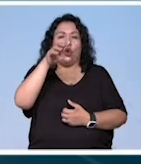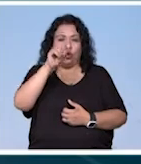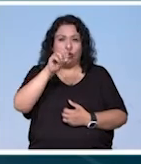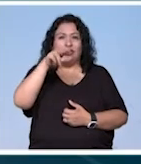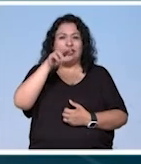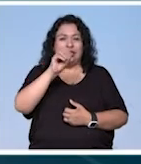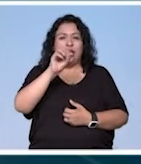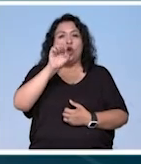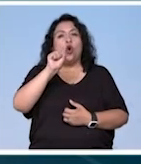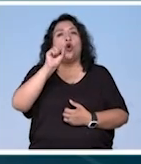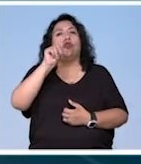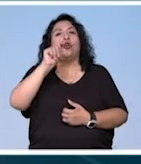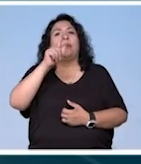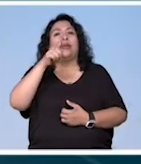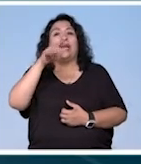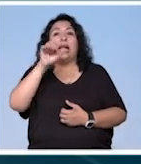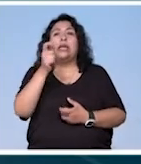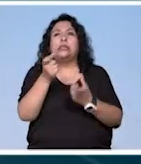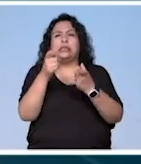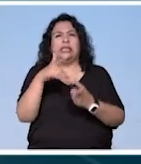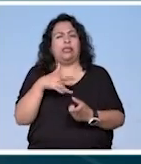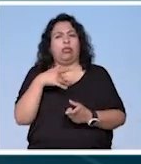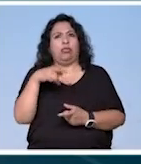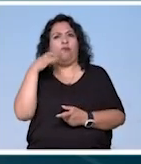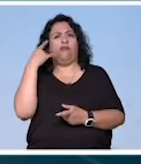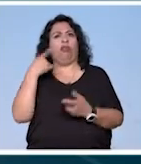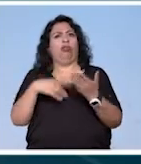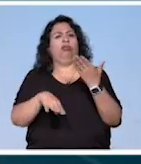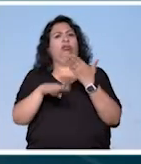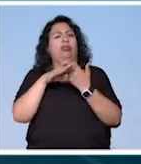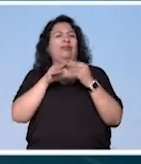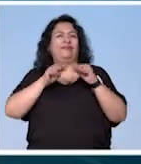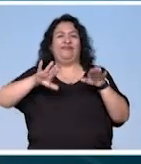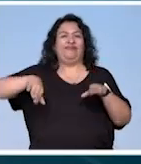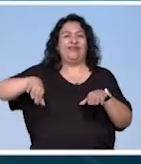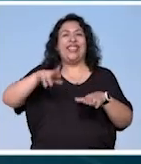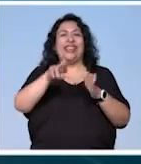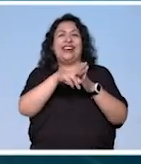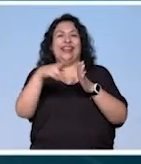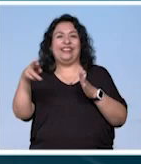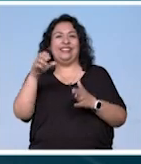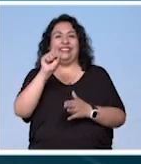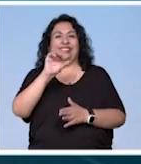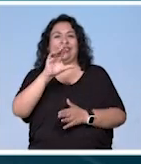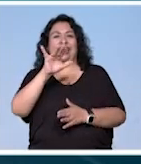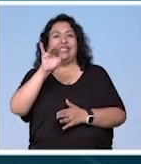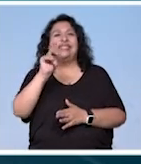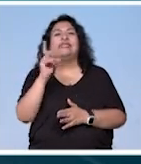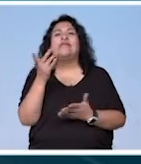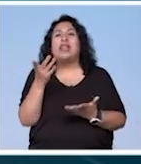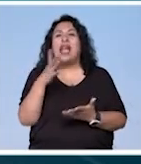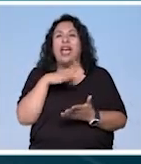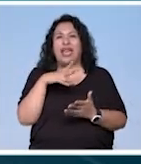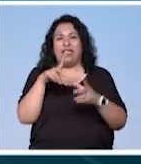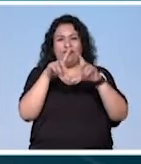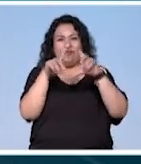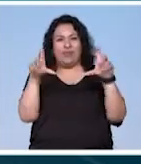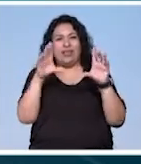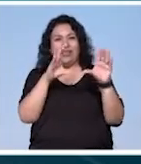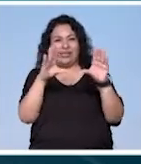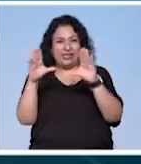neotropicales. Varios de ellos se sienten ofendidos, difundió recientemente la revista Science, porque un artículo